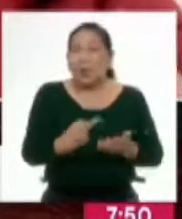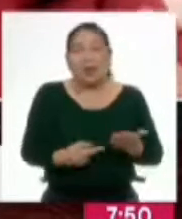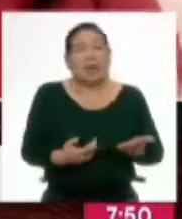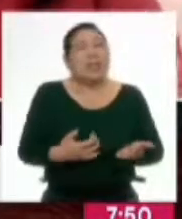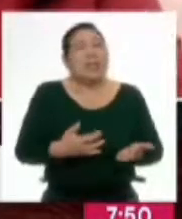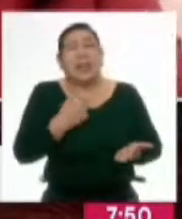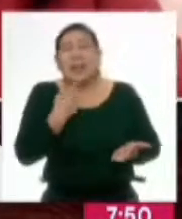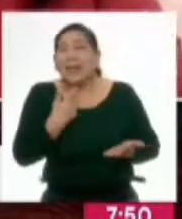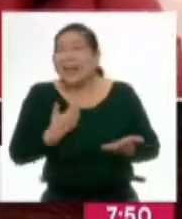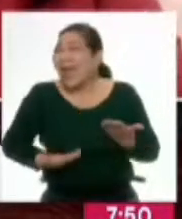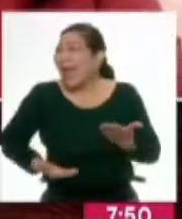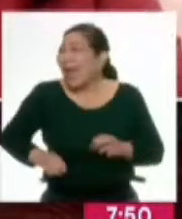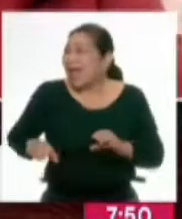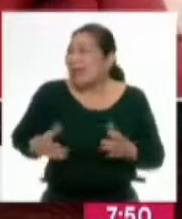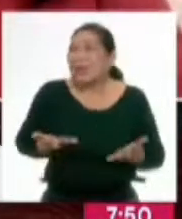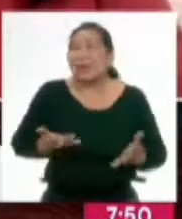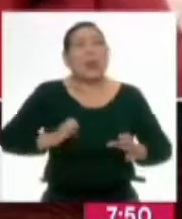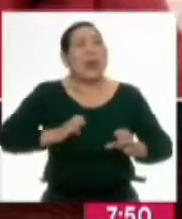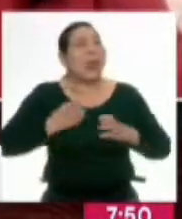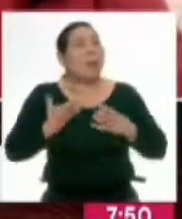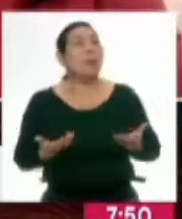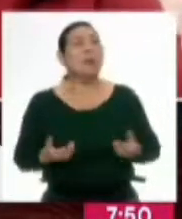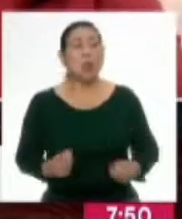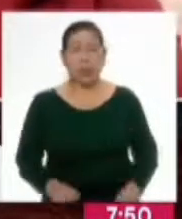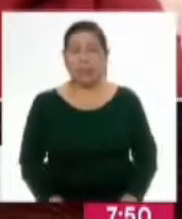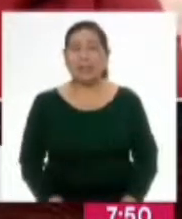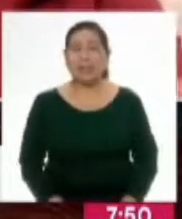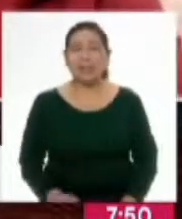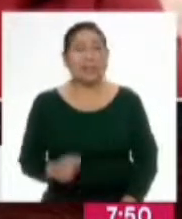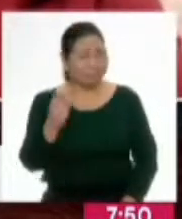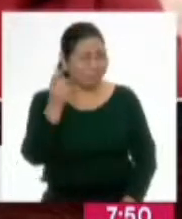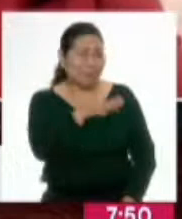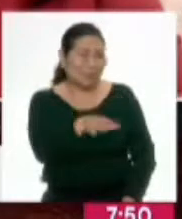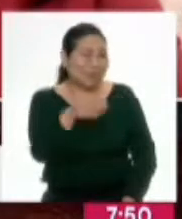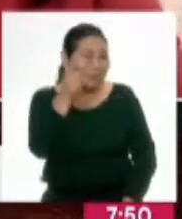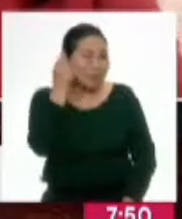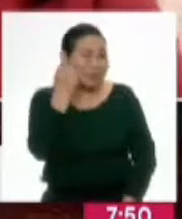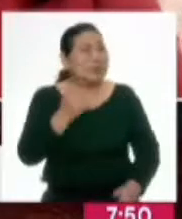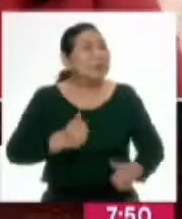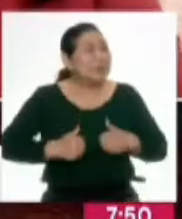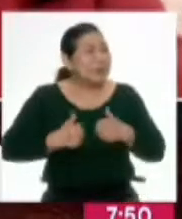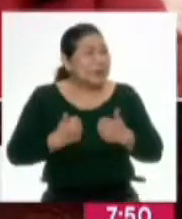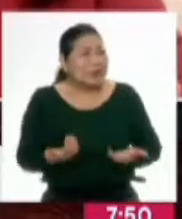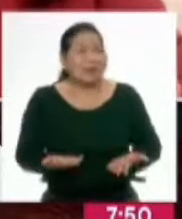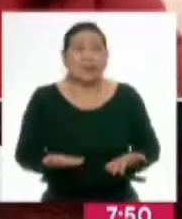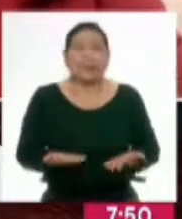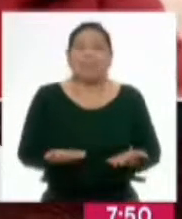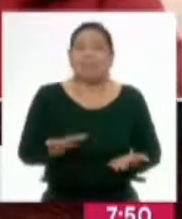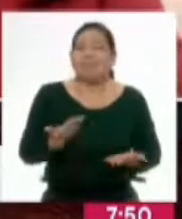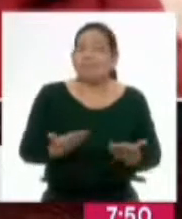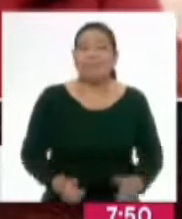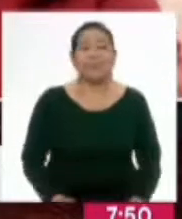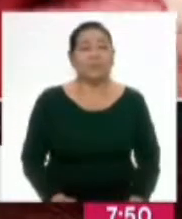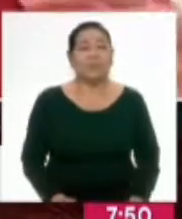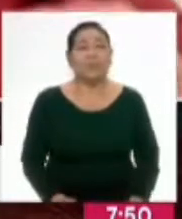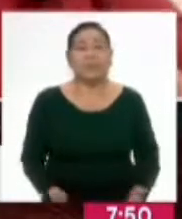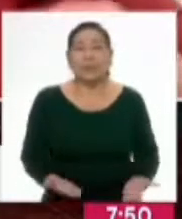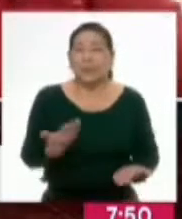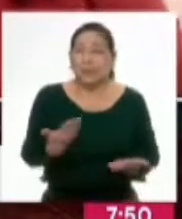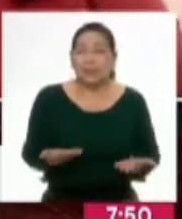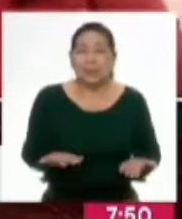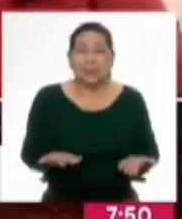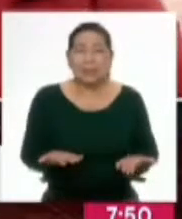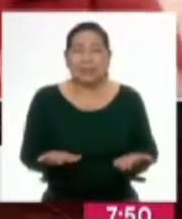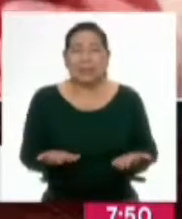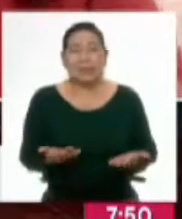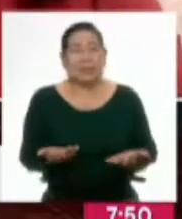se sabe gestionar las emociones. Porque es comprensible, todo lo que hemos vivido, lo que estamos viviendo, nos lleva a un